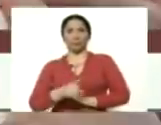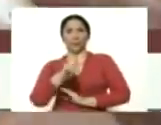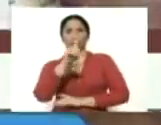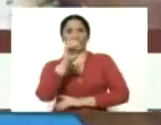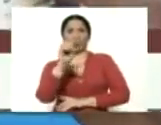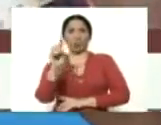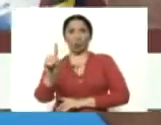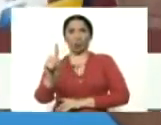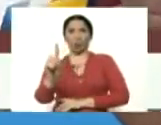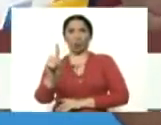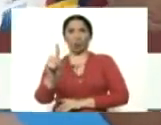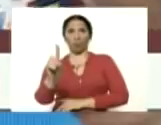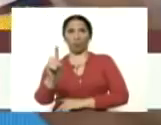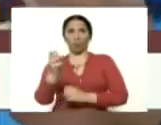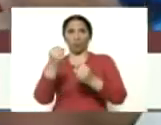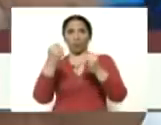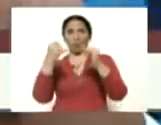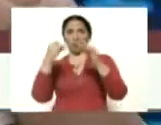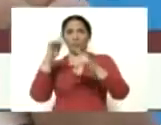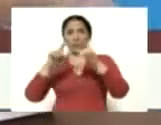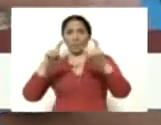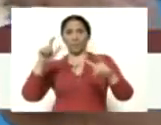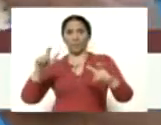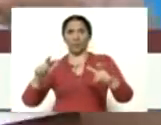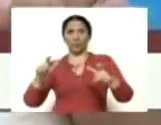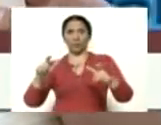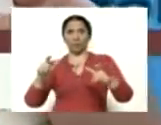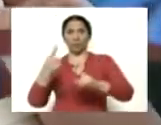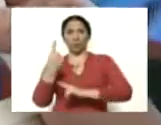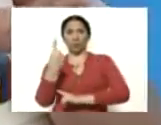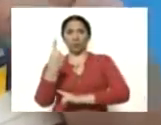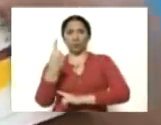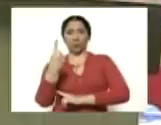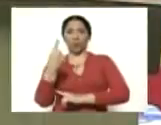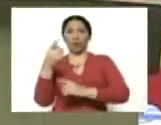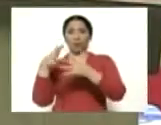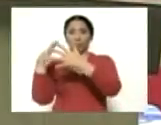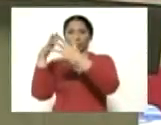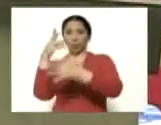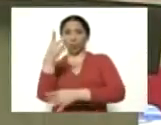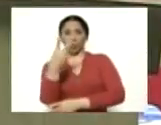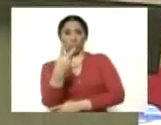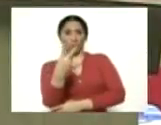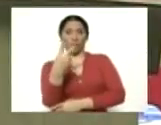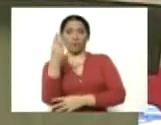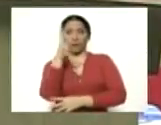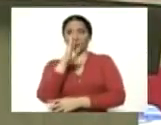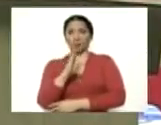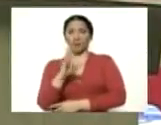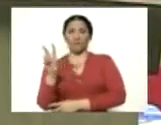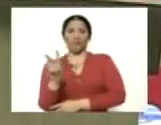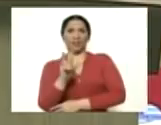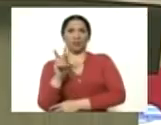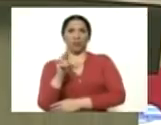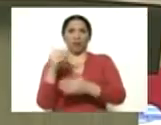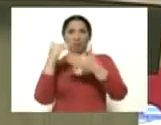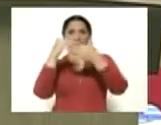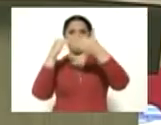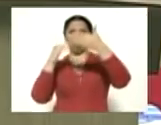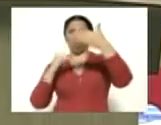101 del número de casos, el número 1 Estados Unidos, el número 2 Brasil, Venezuela se encuentra en el